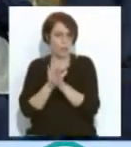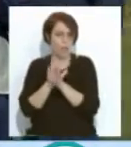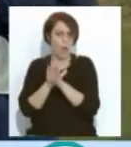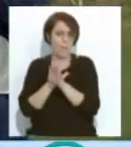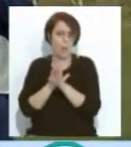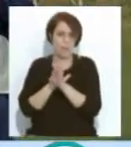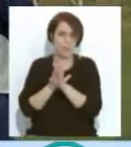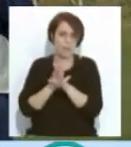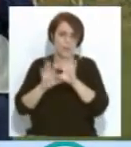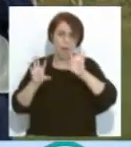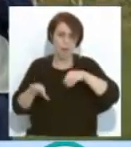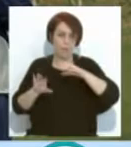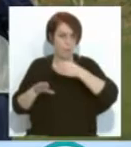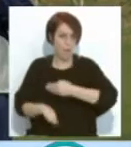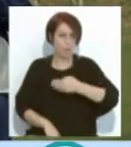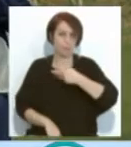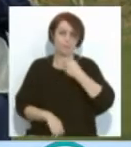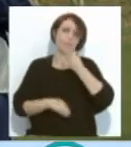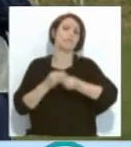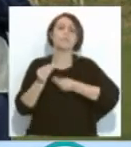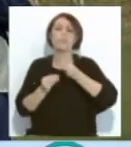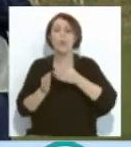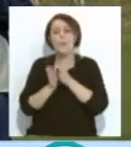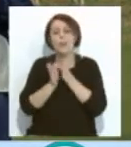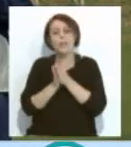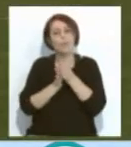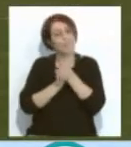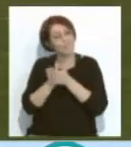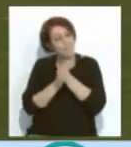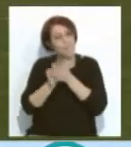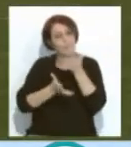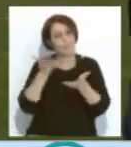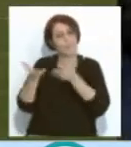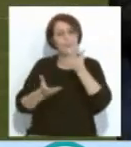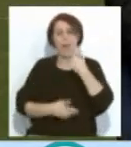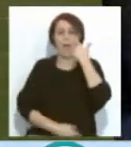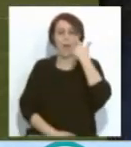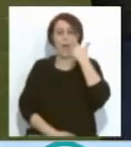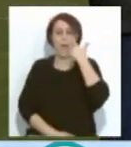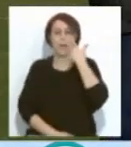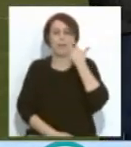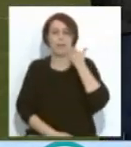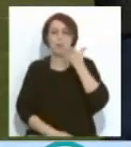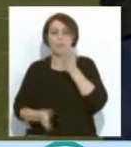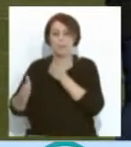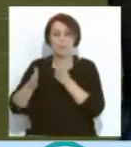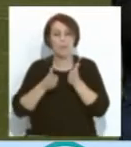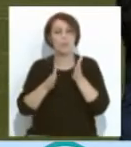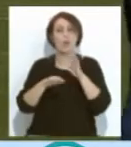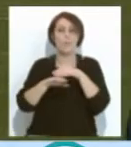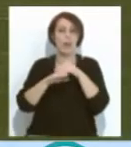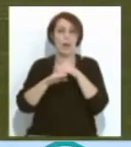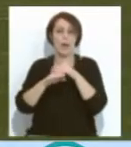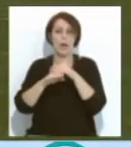eso hacía que también ellos estimularan a sus compañeros para ver que había una vía para poder